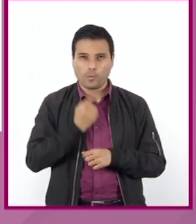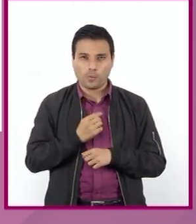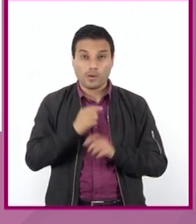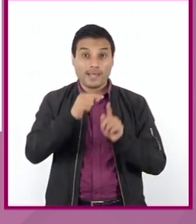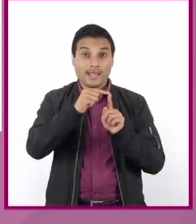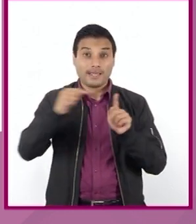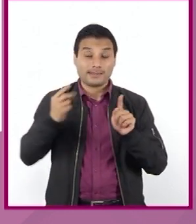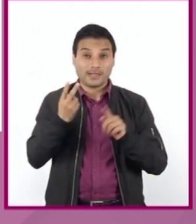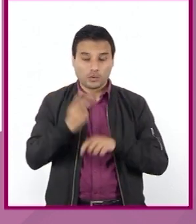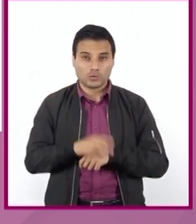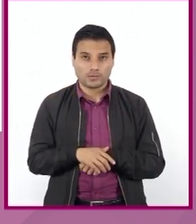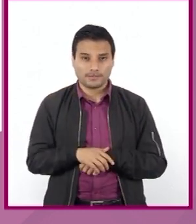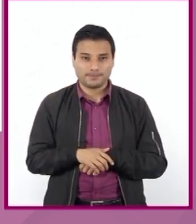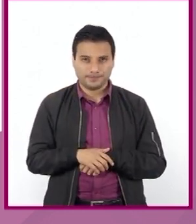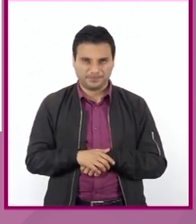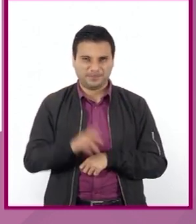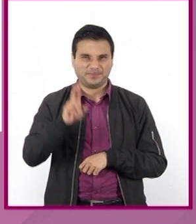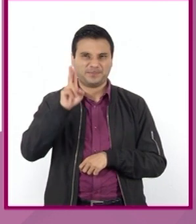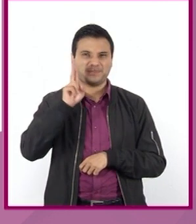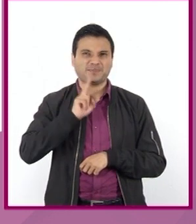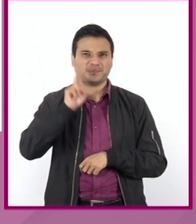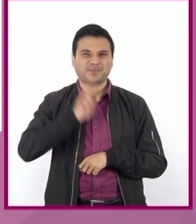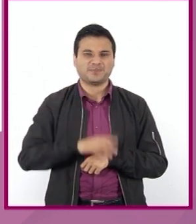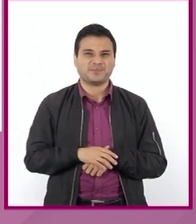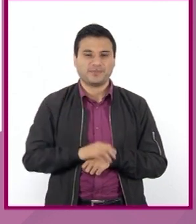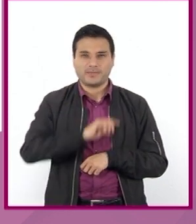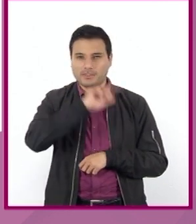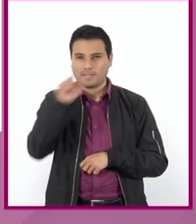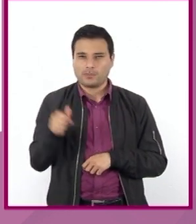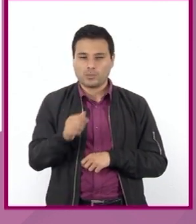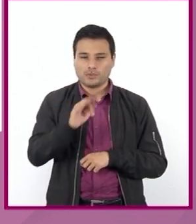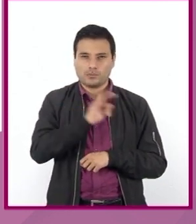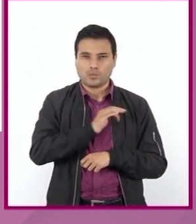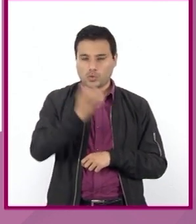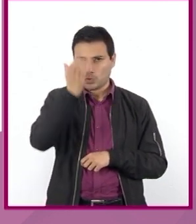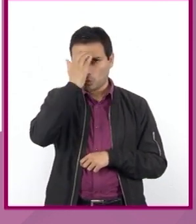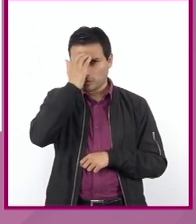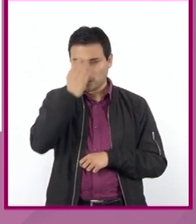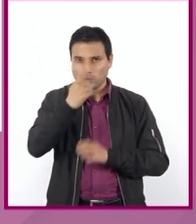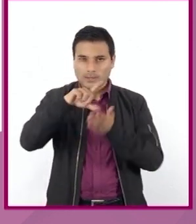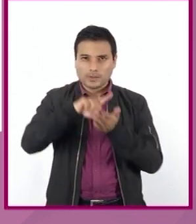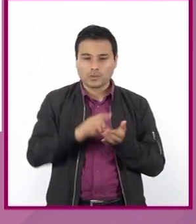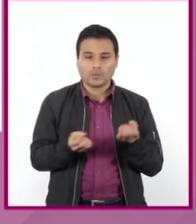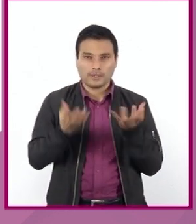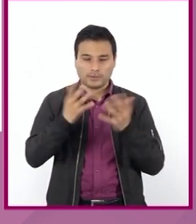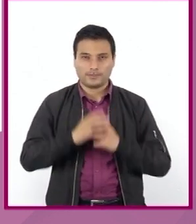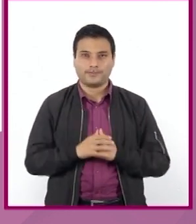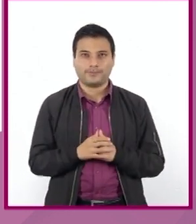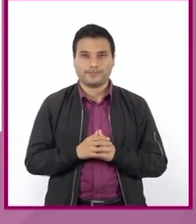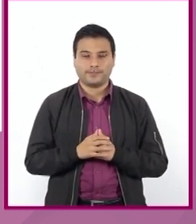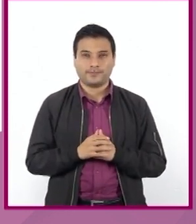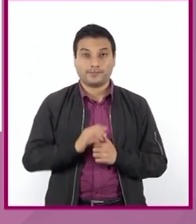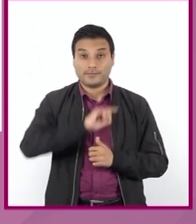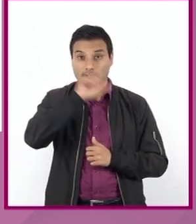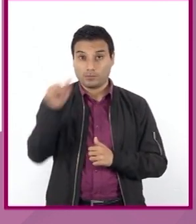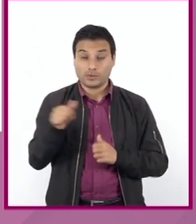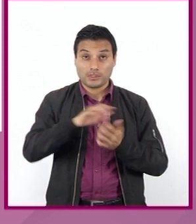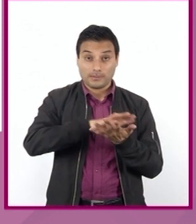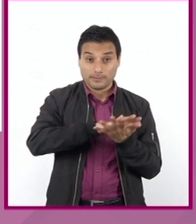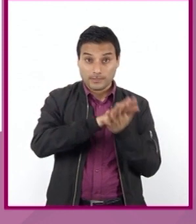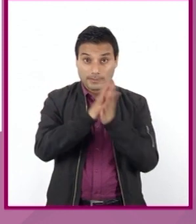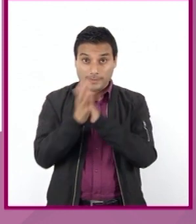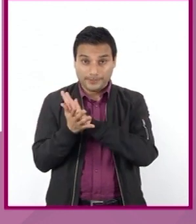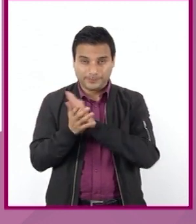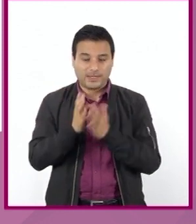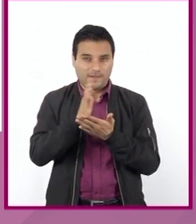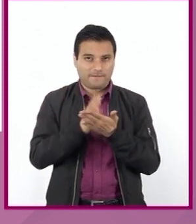así conocer lo que se utilizaría para preparar 1 litro de agua de Jamaica. Convertimos nuestro entero a